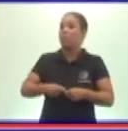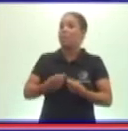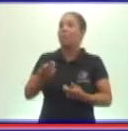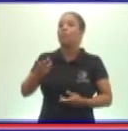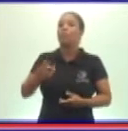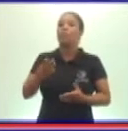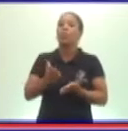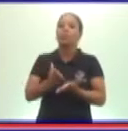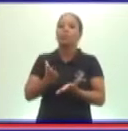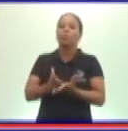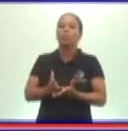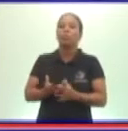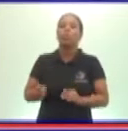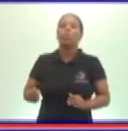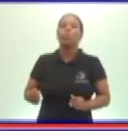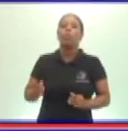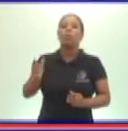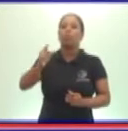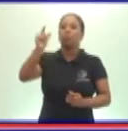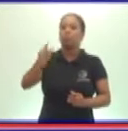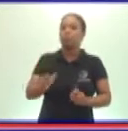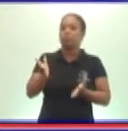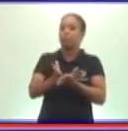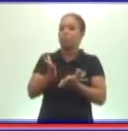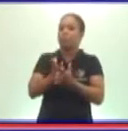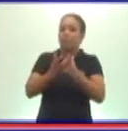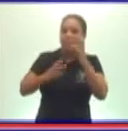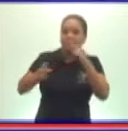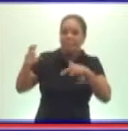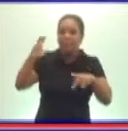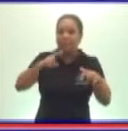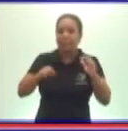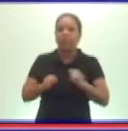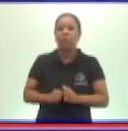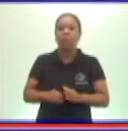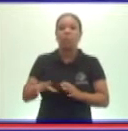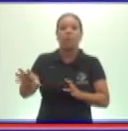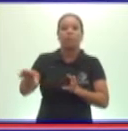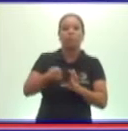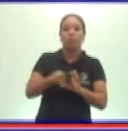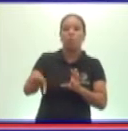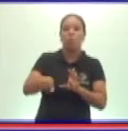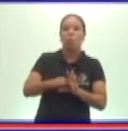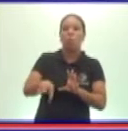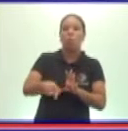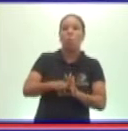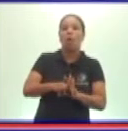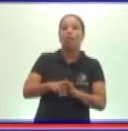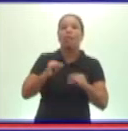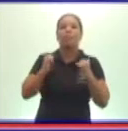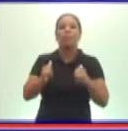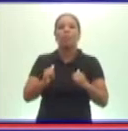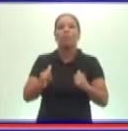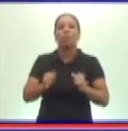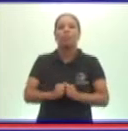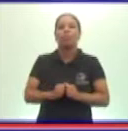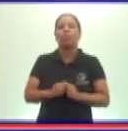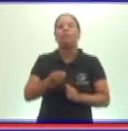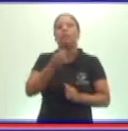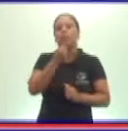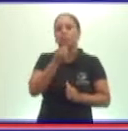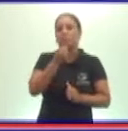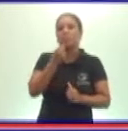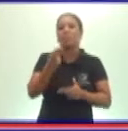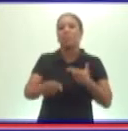estudiantes e investigadores que remiten a acopiar información y que también contiene la posibilidad de que se